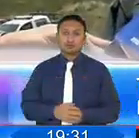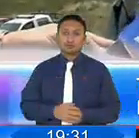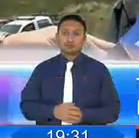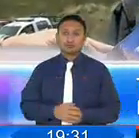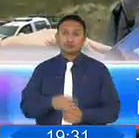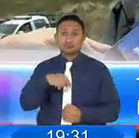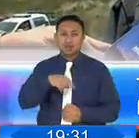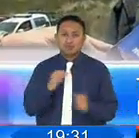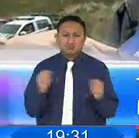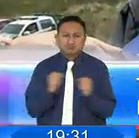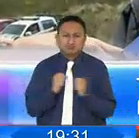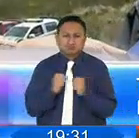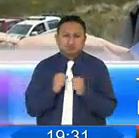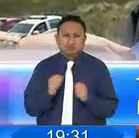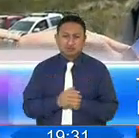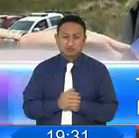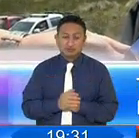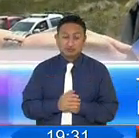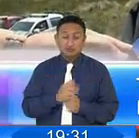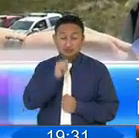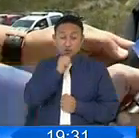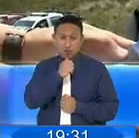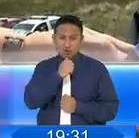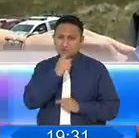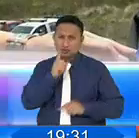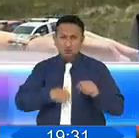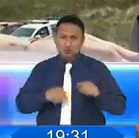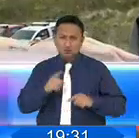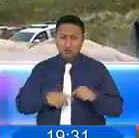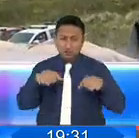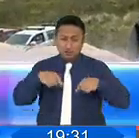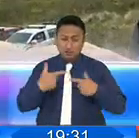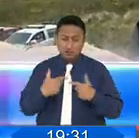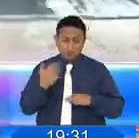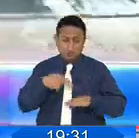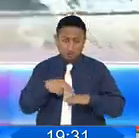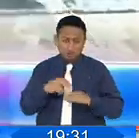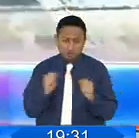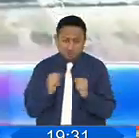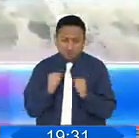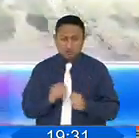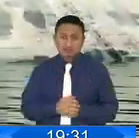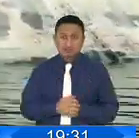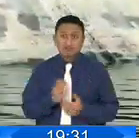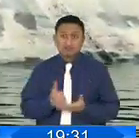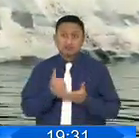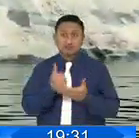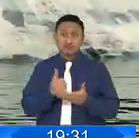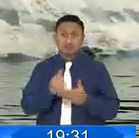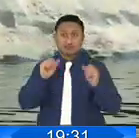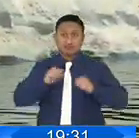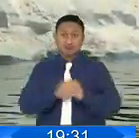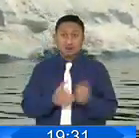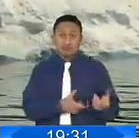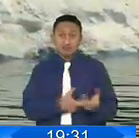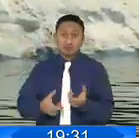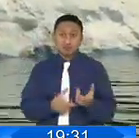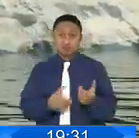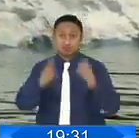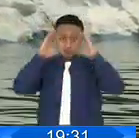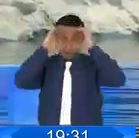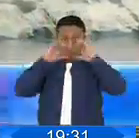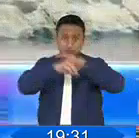agua es bien fría, o sea, no se puede resistir mucho tiempo así normalmente. La ayuda no tardó en llegar, bomberos y buzos del